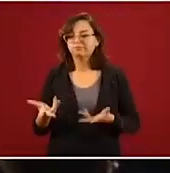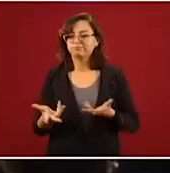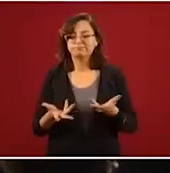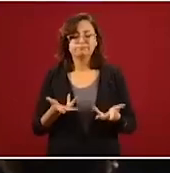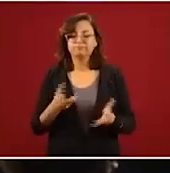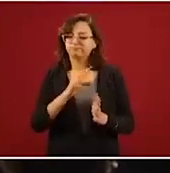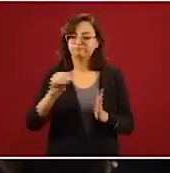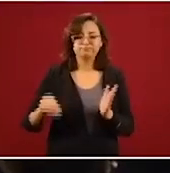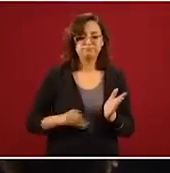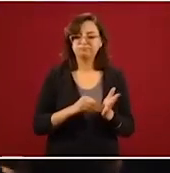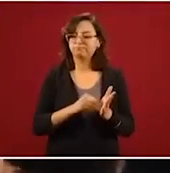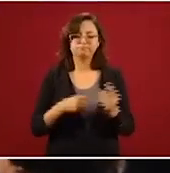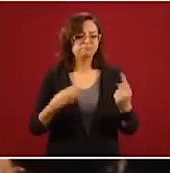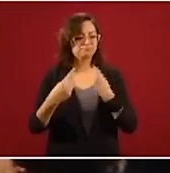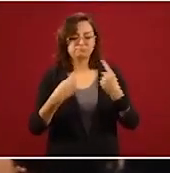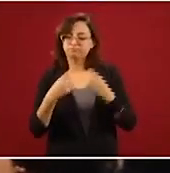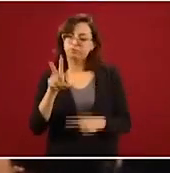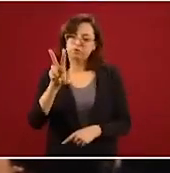entró en la negociación,